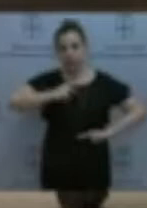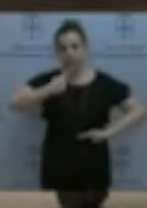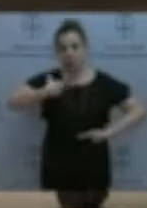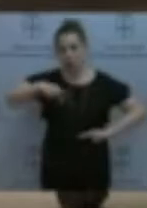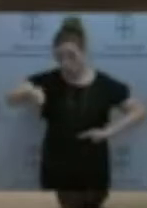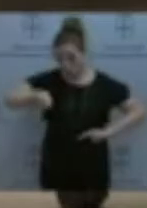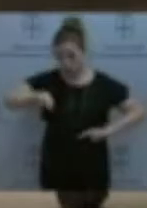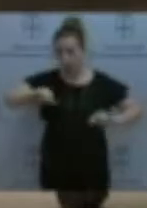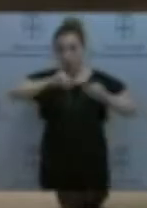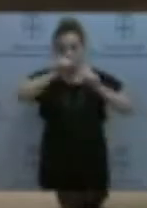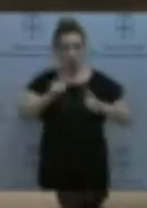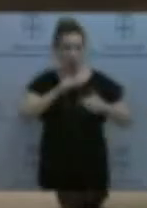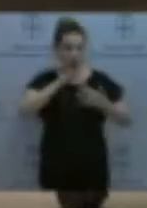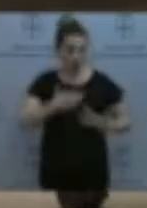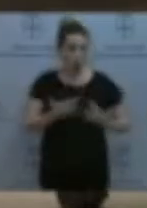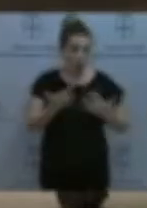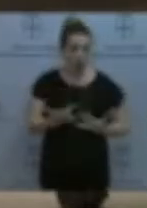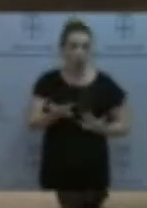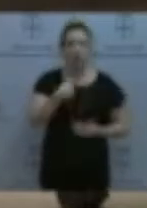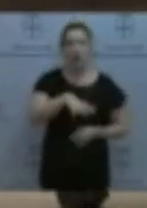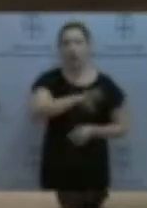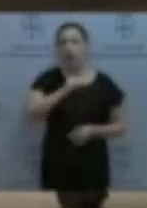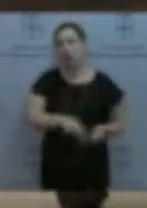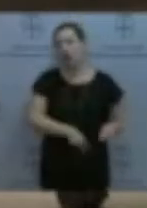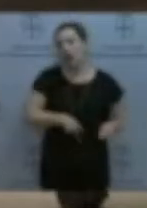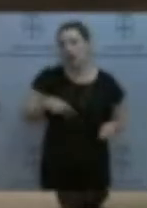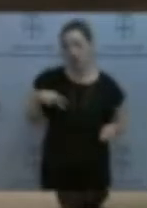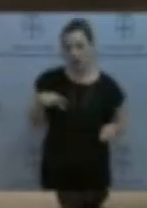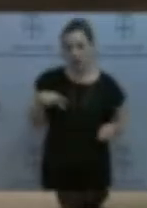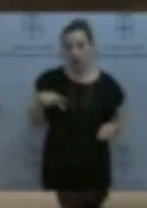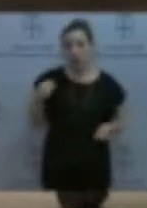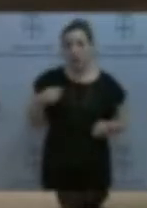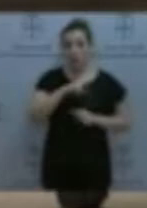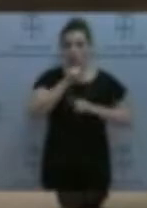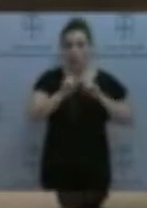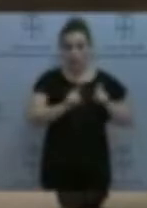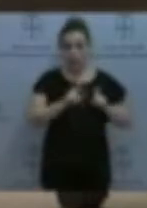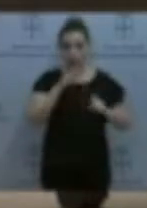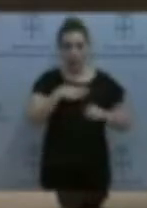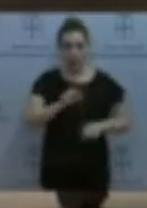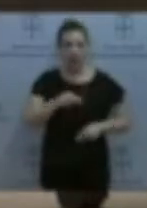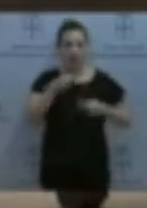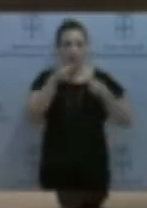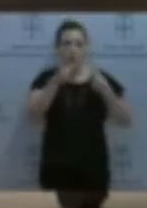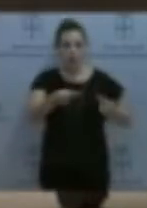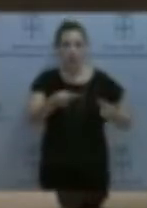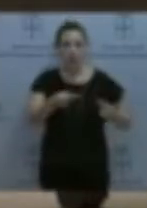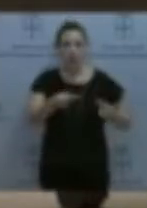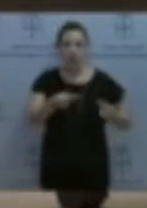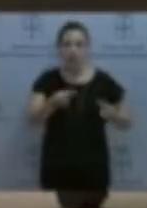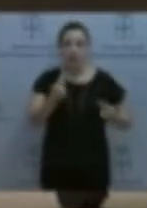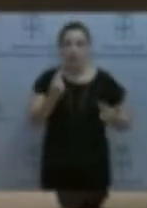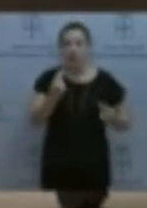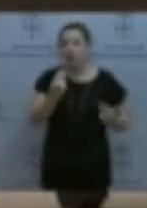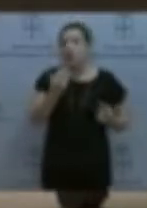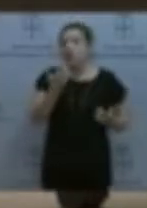más genérica, más abierta, que así se formulaba la pregunta, para que pudiese responderla pues como estimase mejor, creo que no satisface las